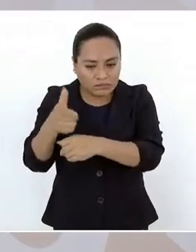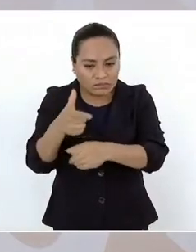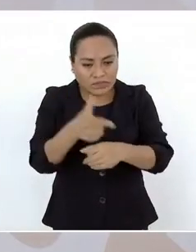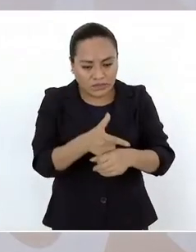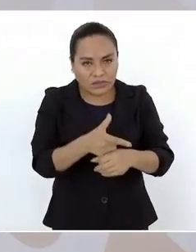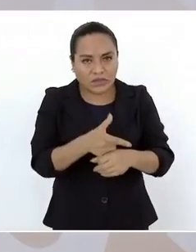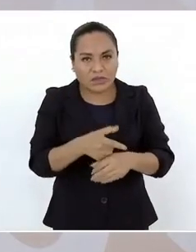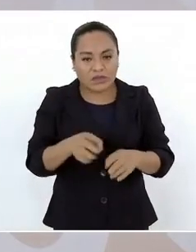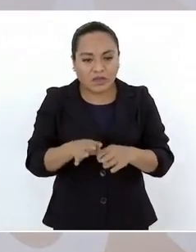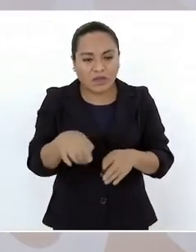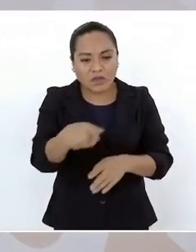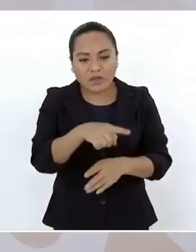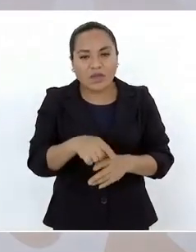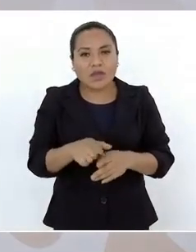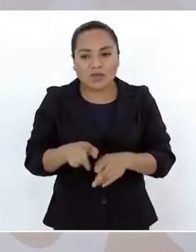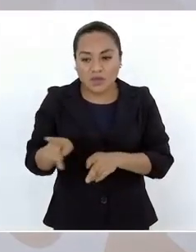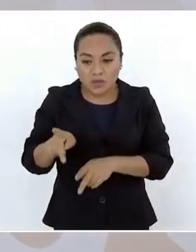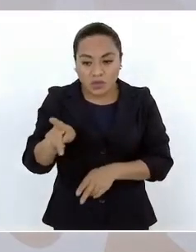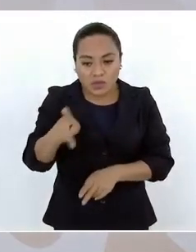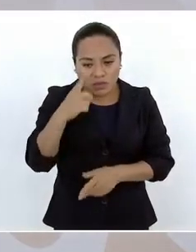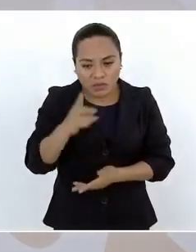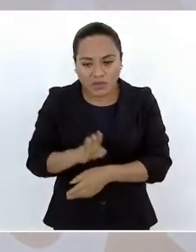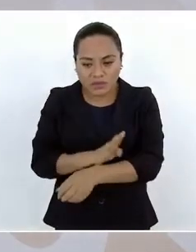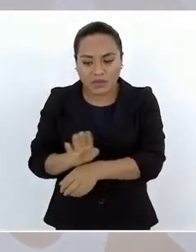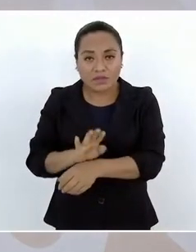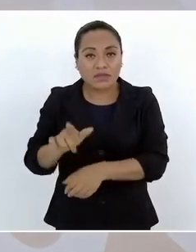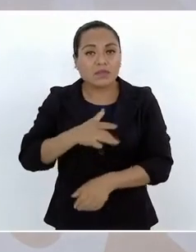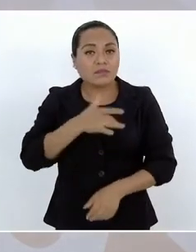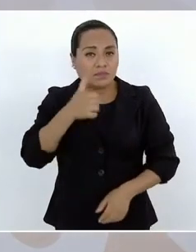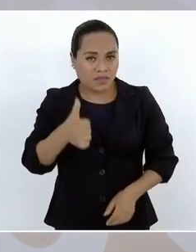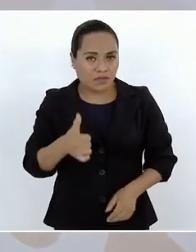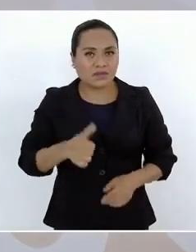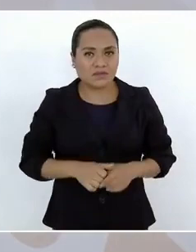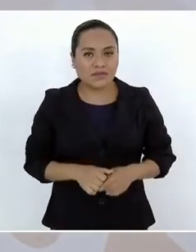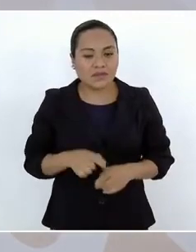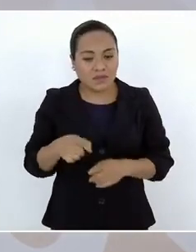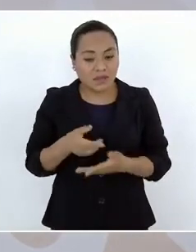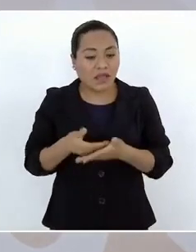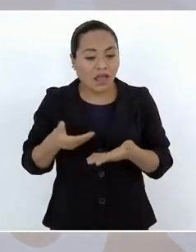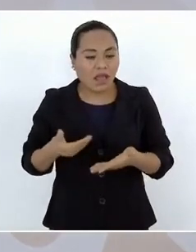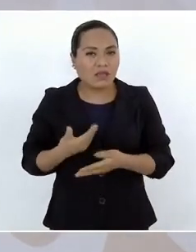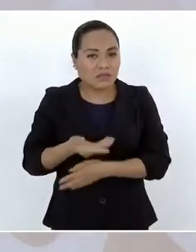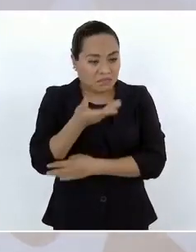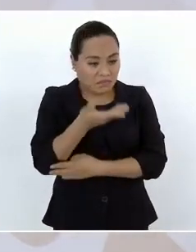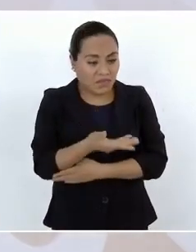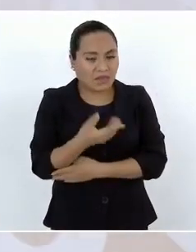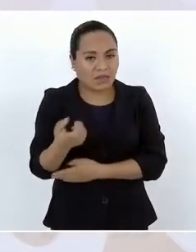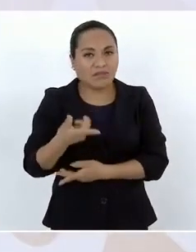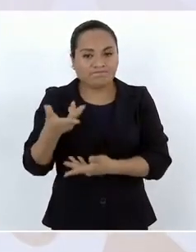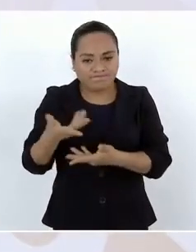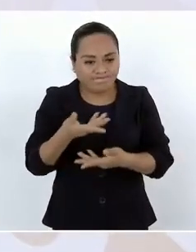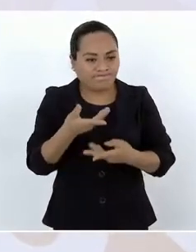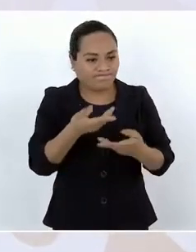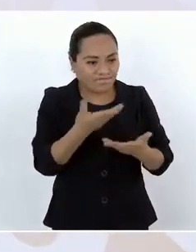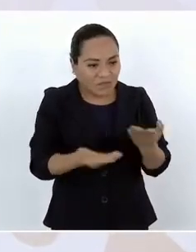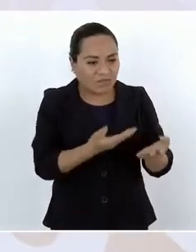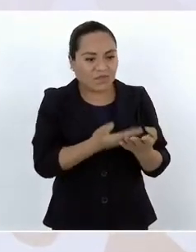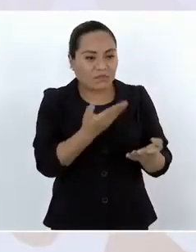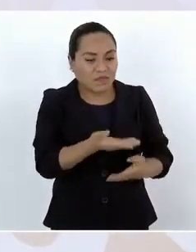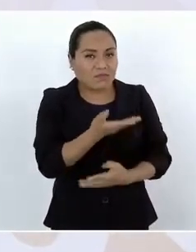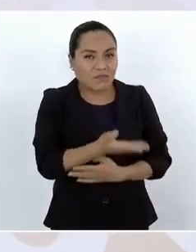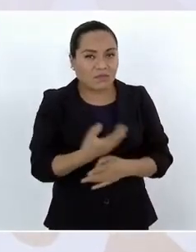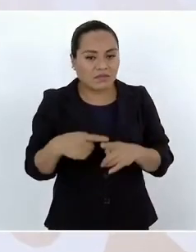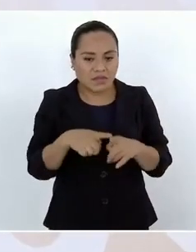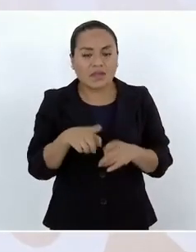de los polos de bienestar, en fin, las solicitudes que nos hacían llegar tanto Rafa Marín